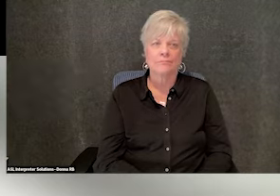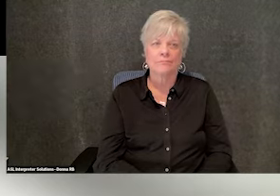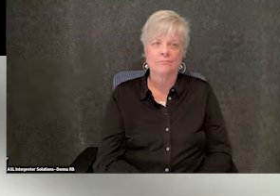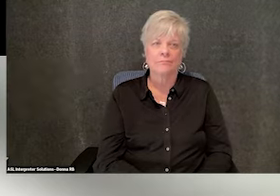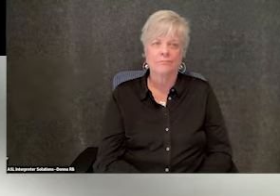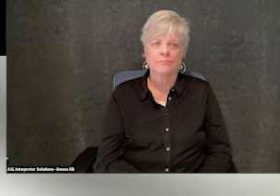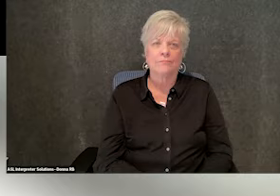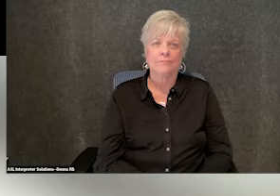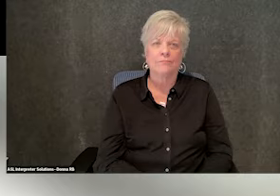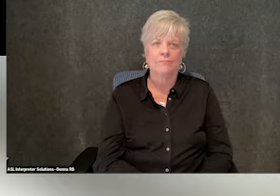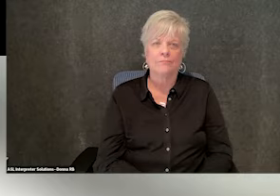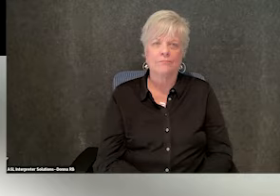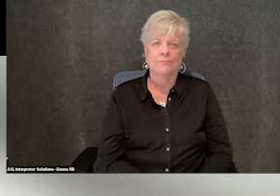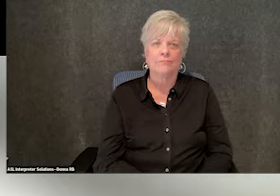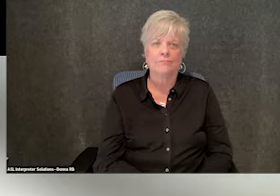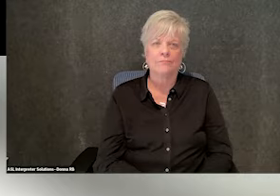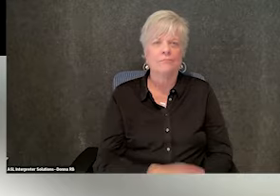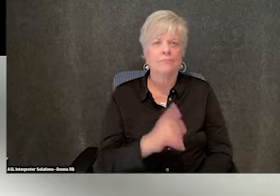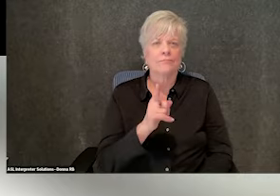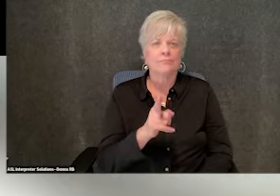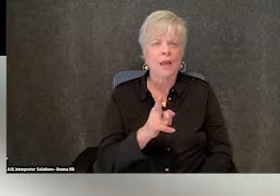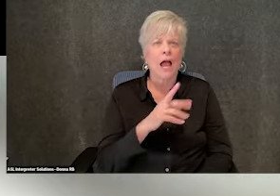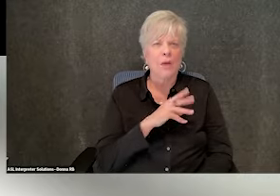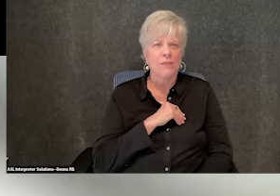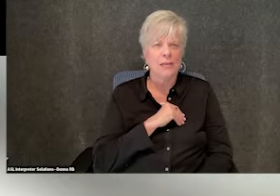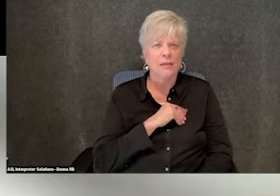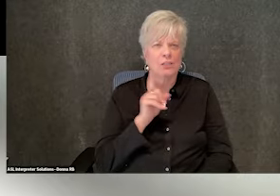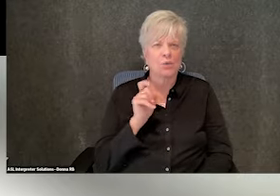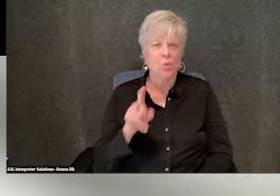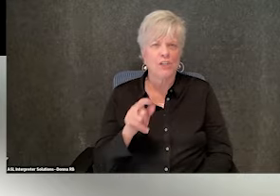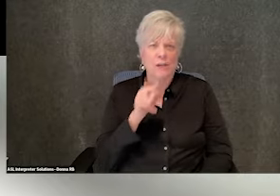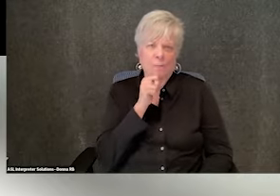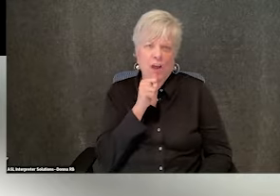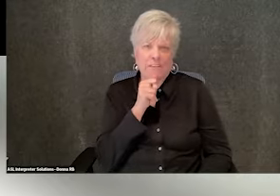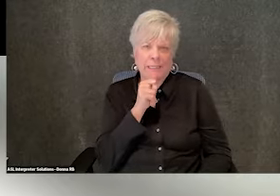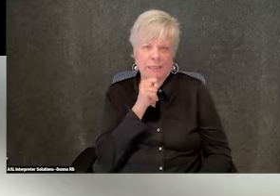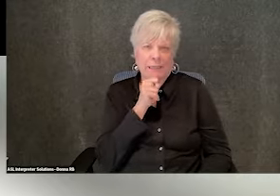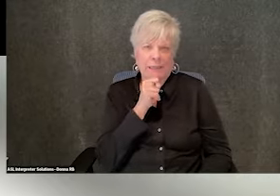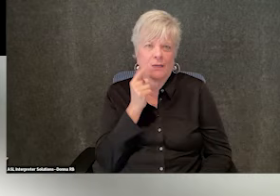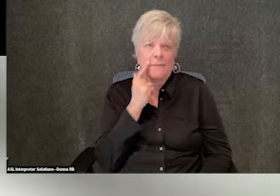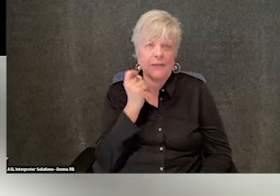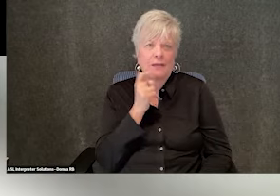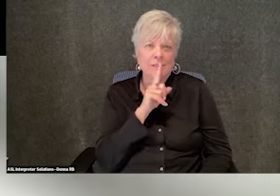documentos, pero llevar una lista de dónde ha dejado esos acuerdos.